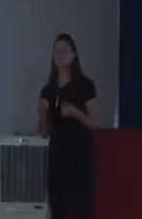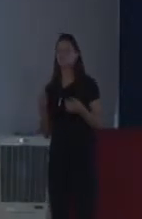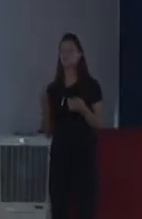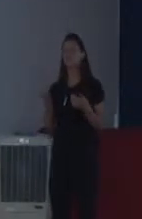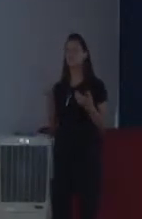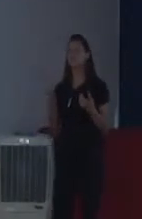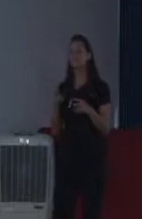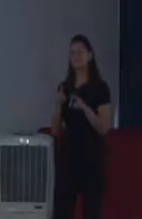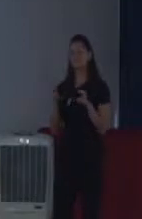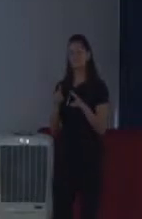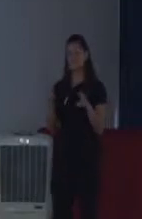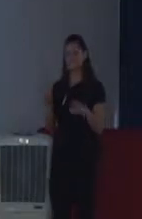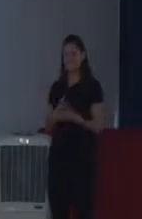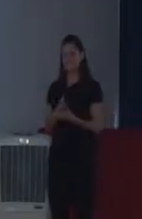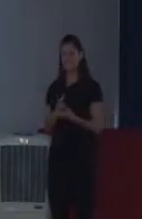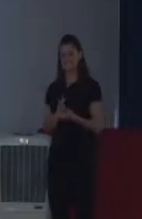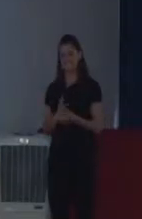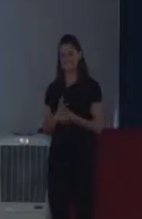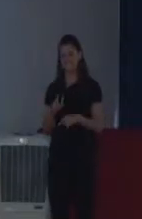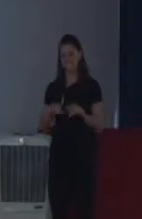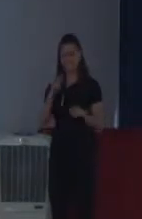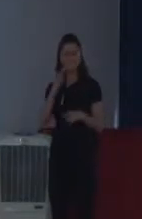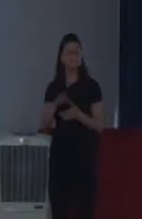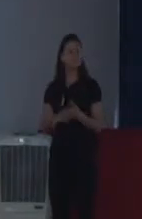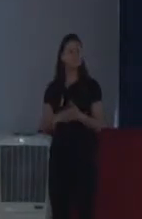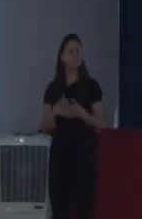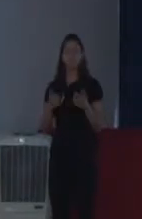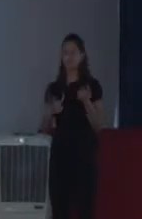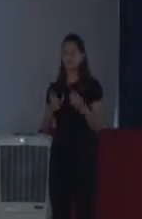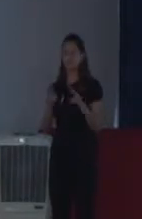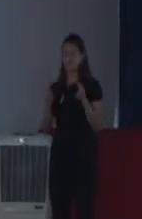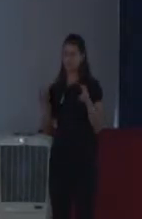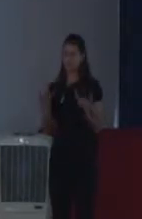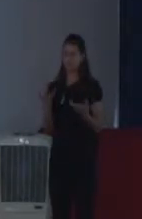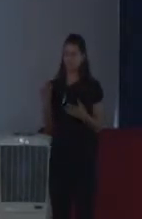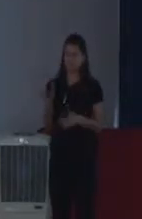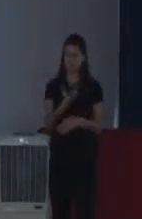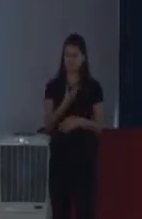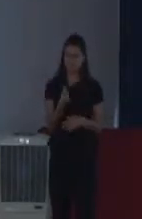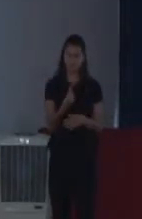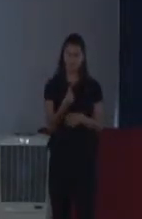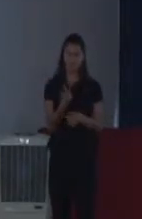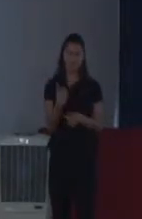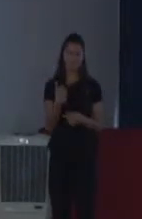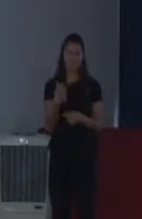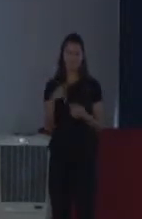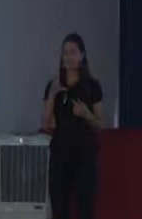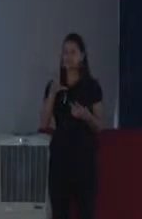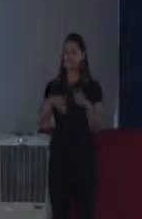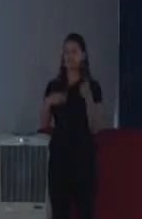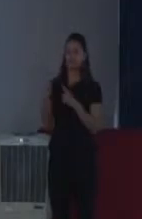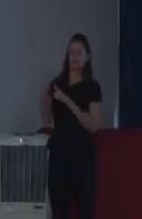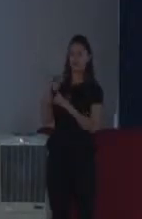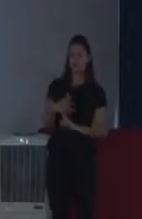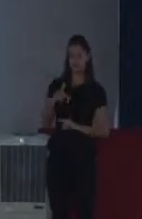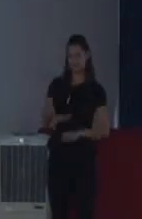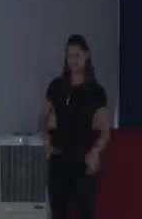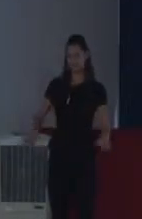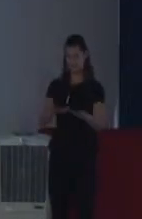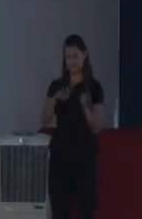una apropiación, digamos, de la ley, digamos, para no dejarnos discriminar en los espacios educativos. Colombia viene